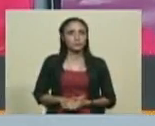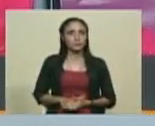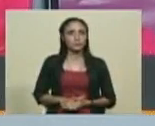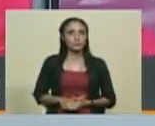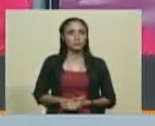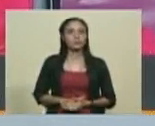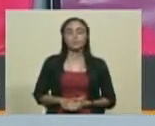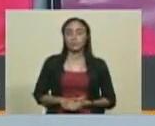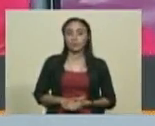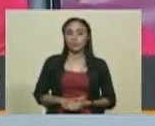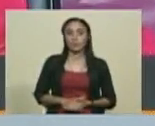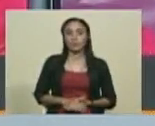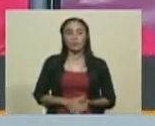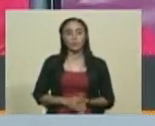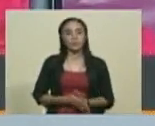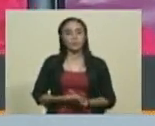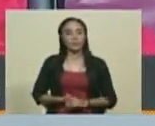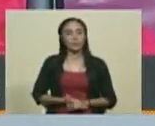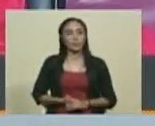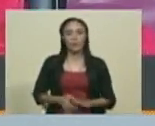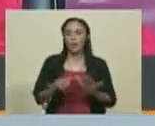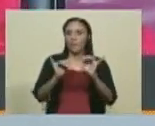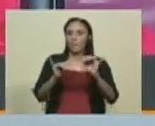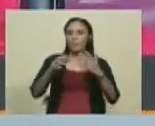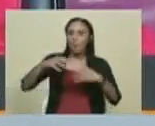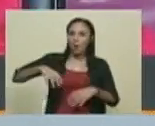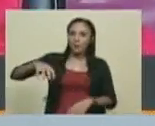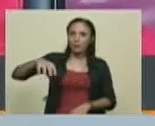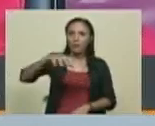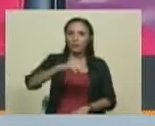es el área de Occidente. En Occidente tenemos